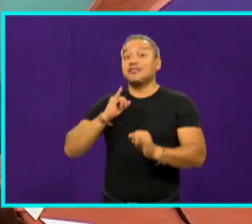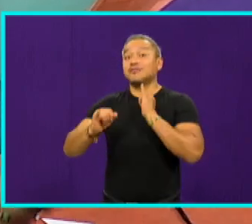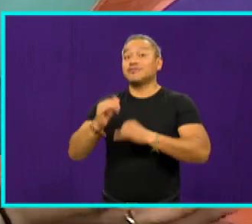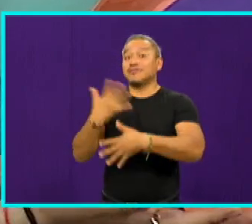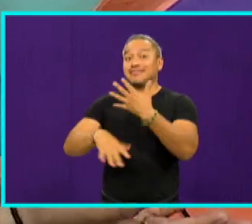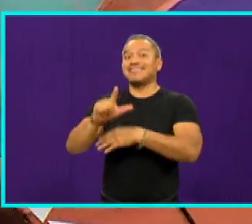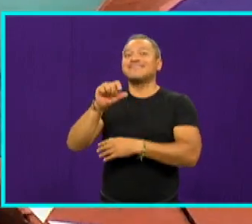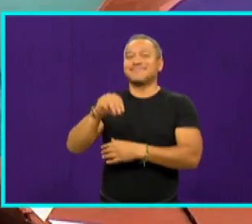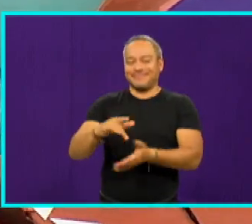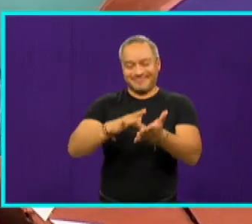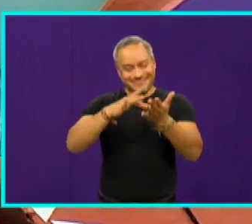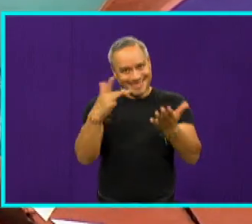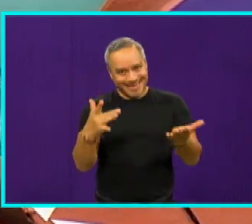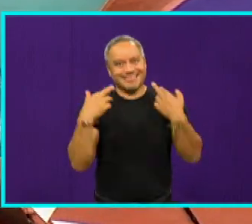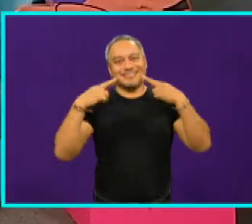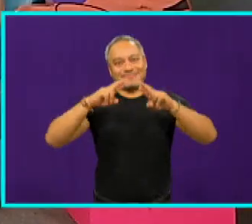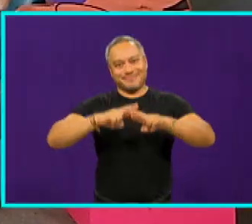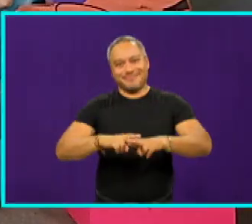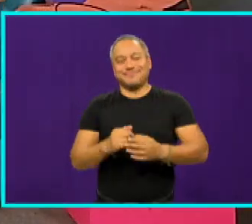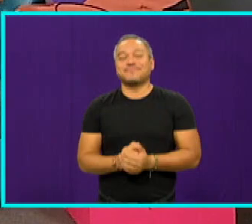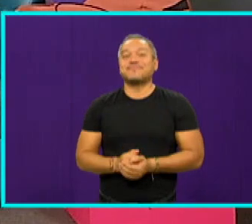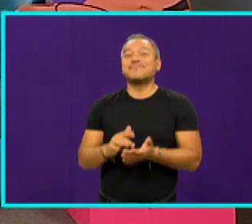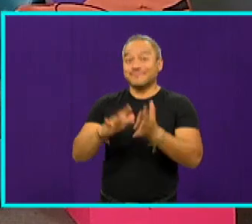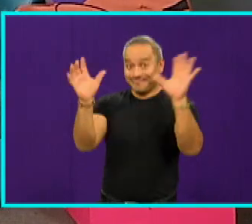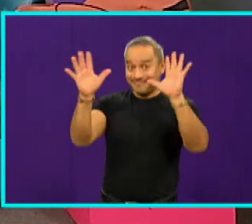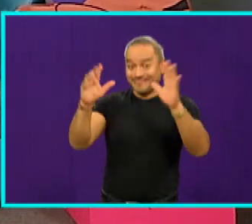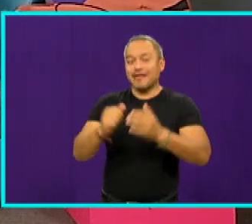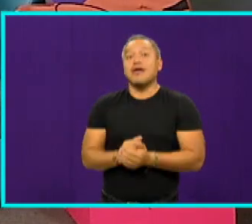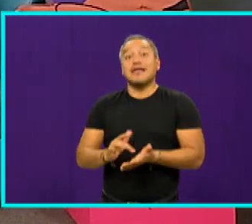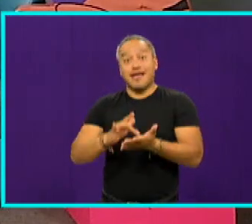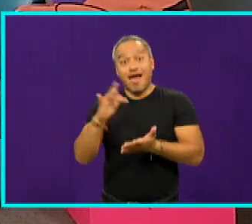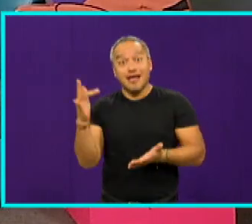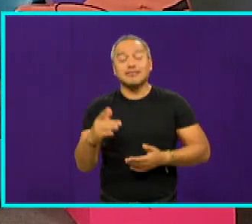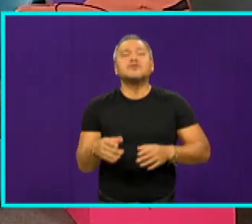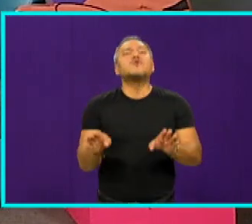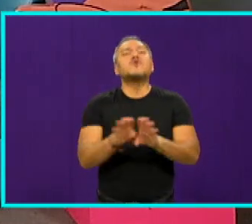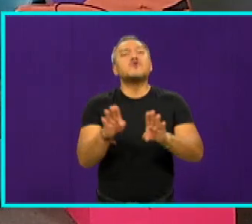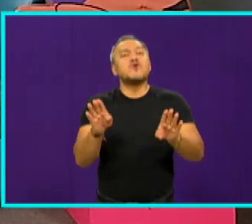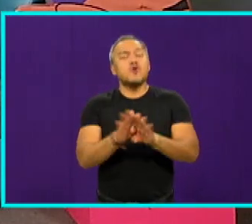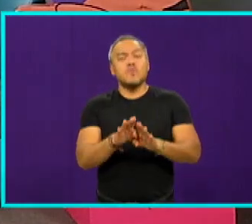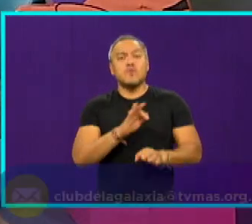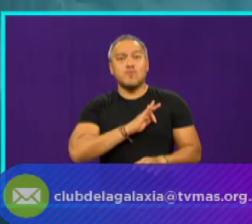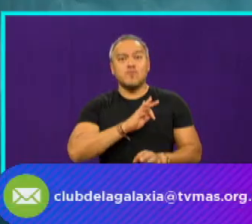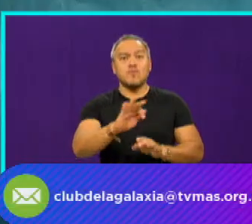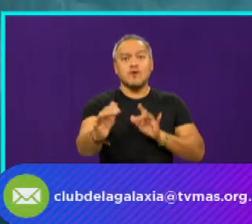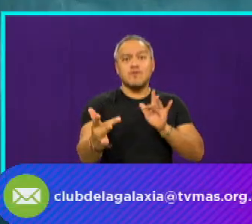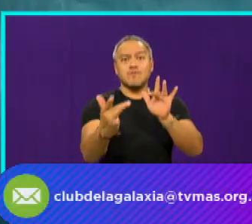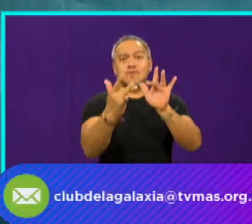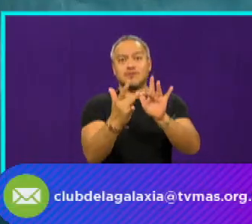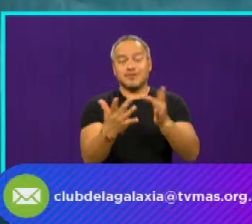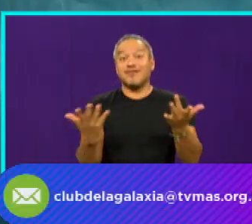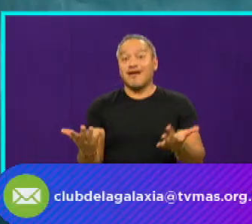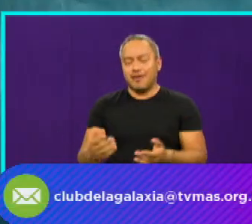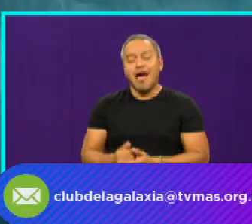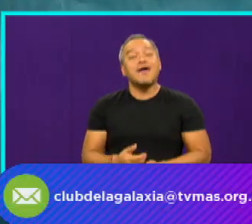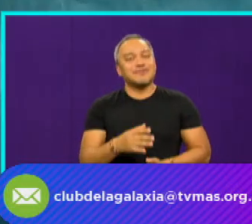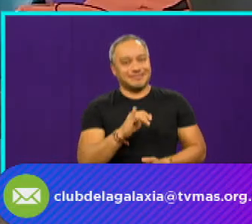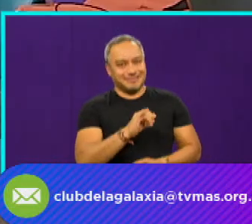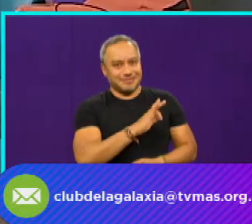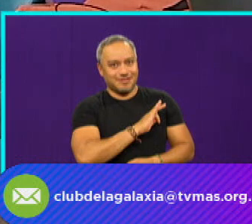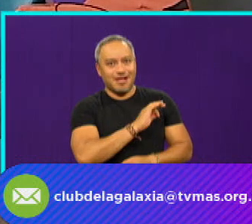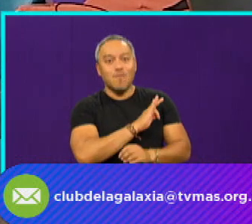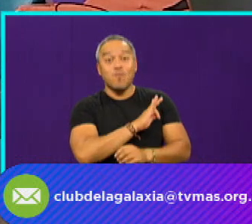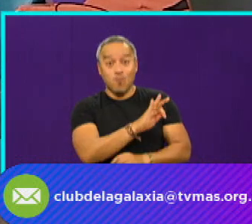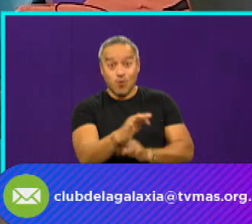mexicana. Gracias, maestro. Gracias, maestro, muchas gracias. Y bueno, ¿cómo se pueden comunicar con nosotros, Carol? Bueno, se pueden comunicar a través